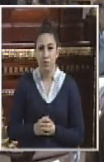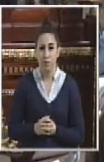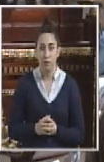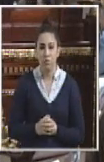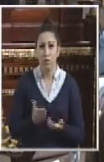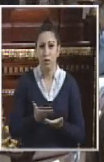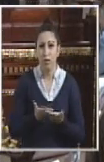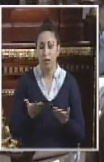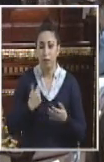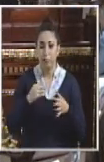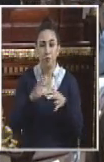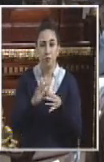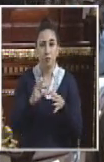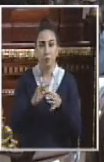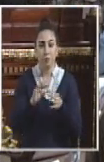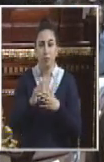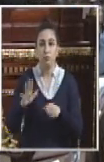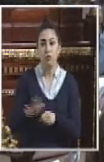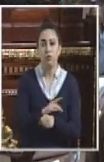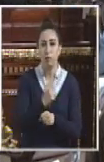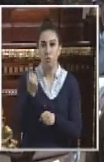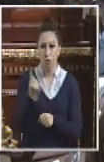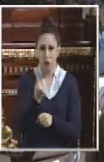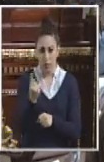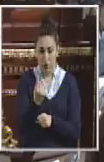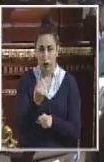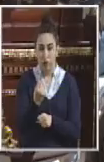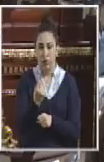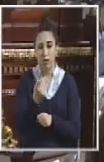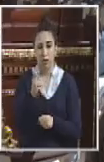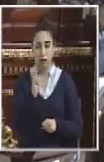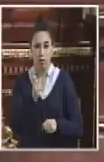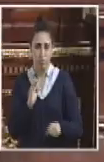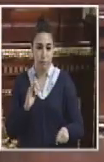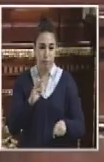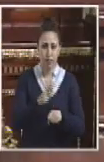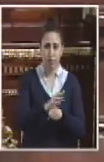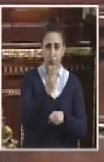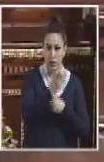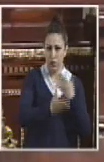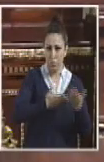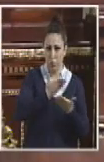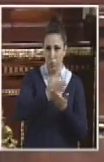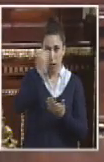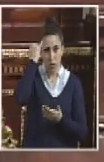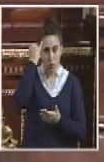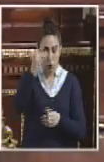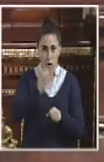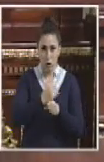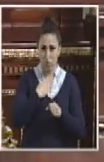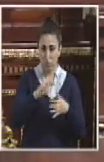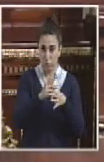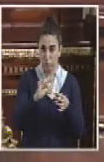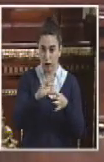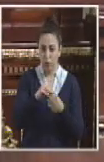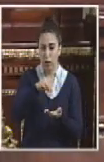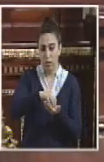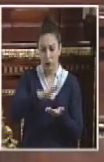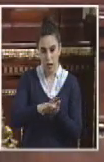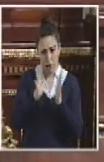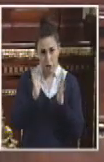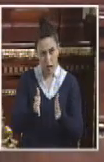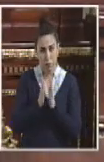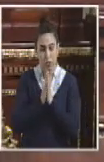continuación expondré los elementos esenciales que sustentan la presente iniciativa, por lo que solicito se integre de